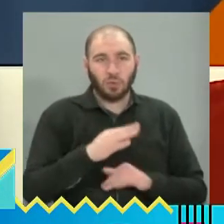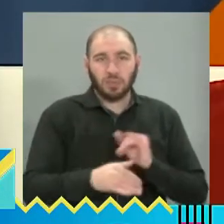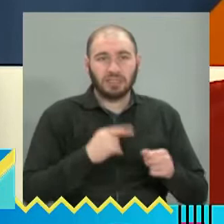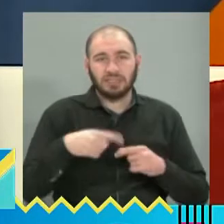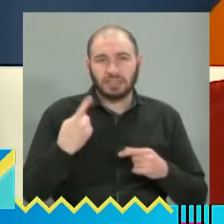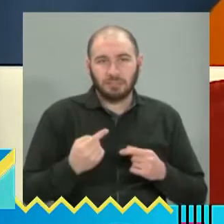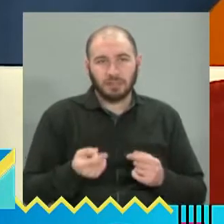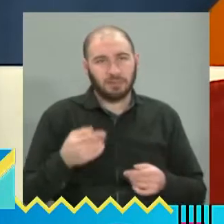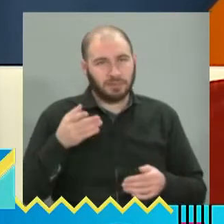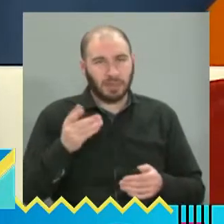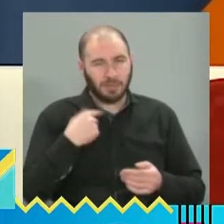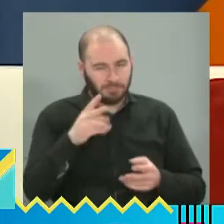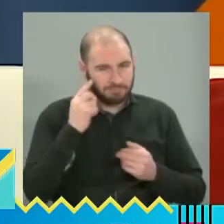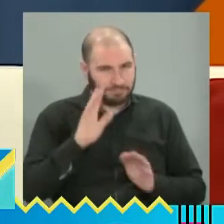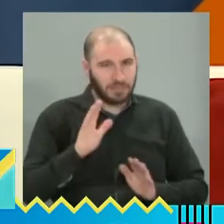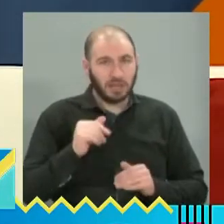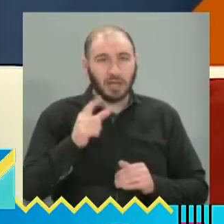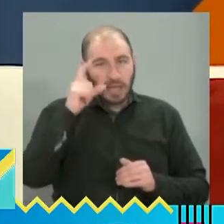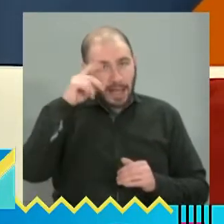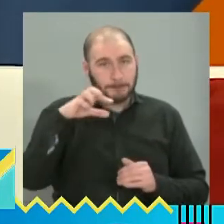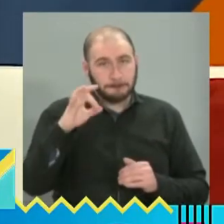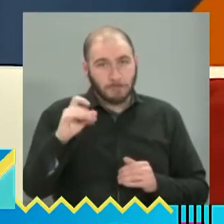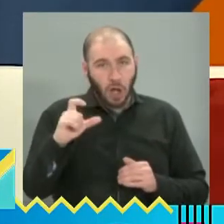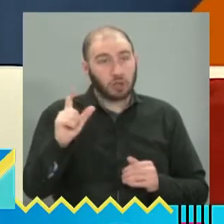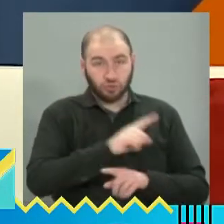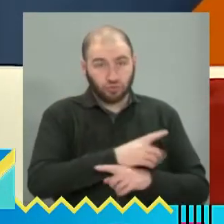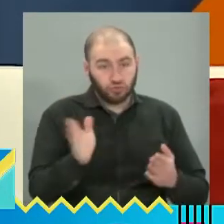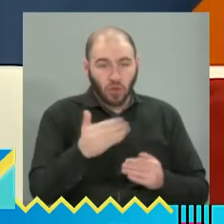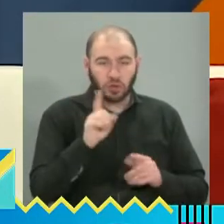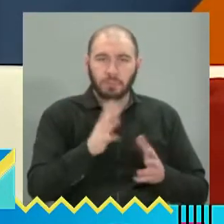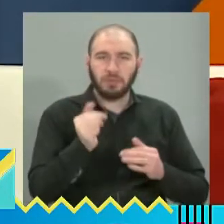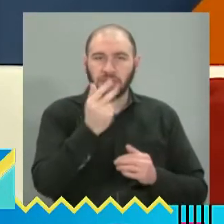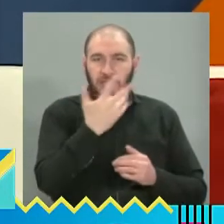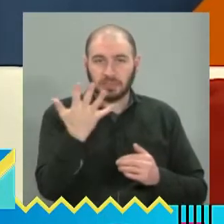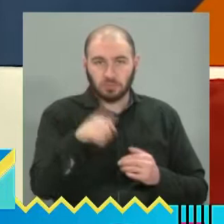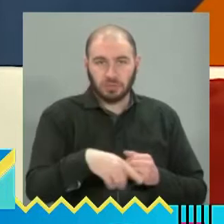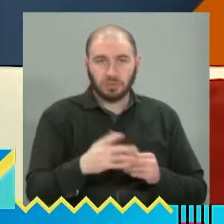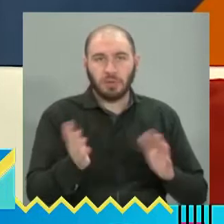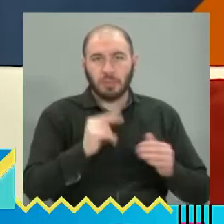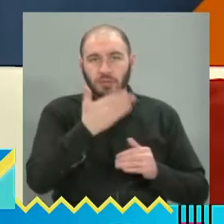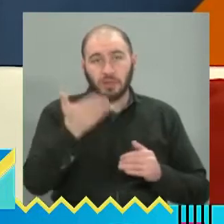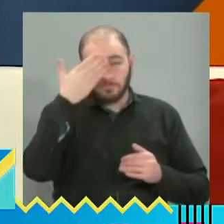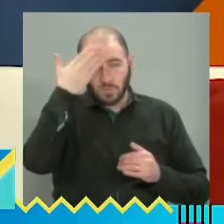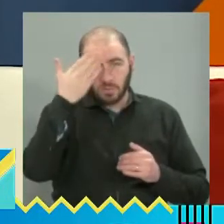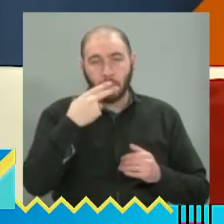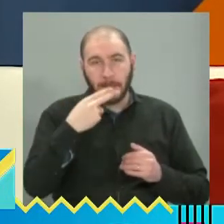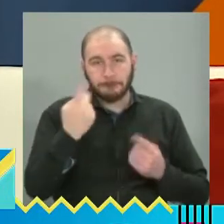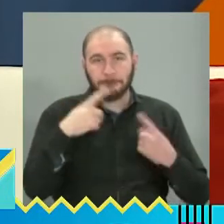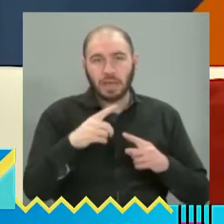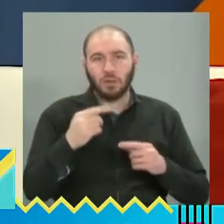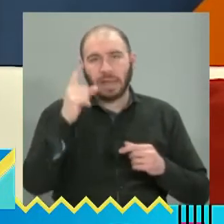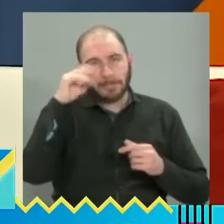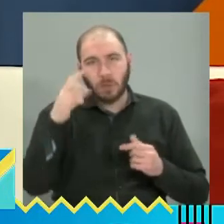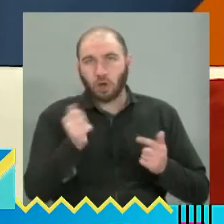siempre se las cobra, porque no todos tienen EPOC, es verdad lo que decía, es aproximadamente el 35% de los fumadores, pero el que no tiene EPOC